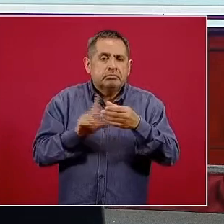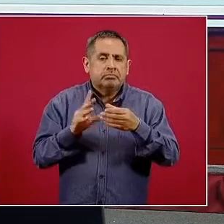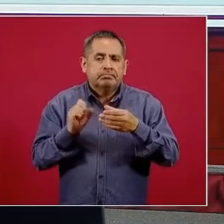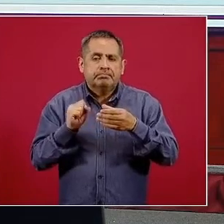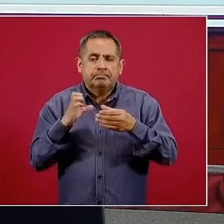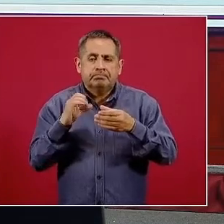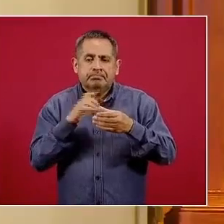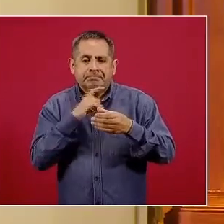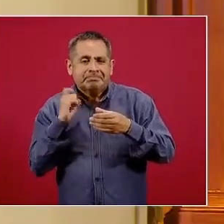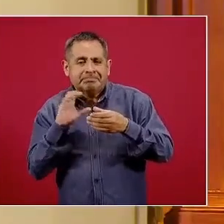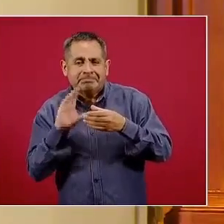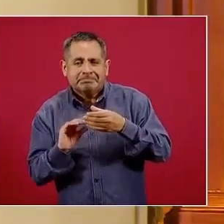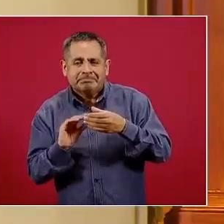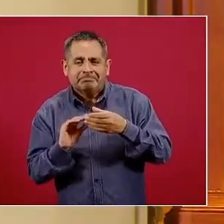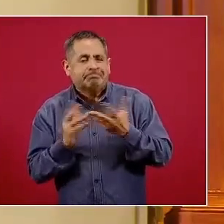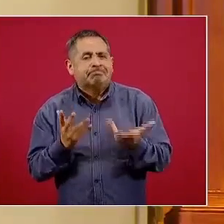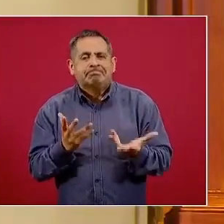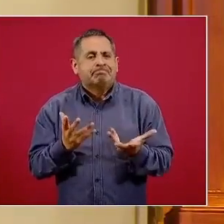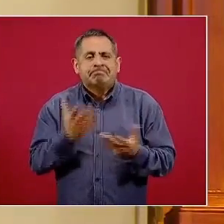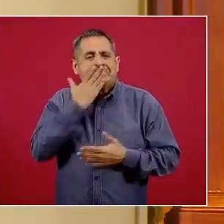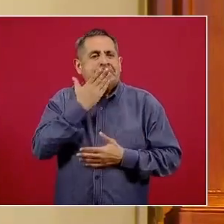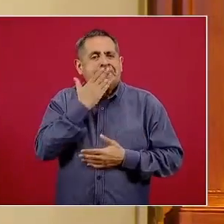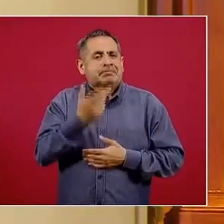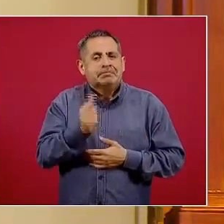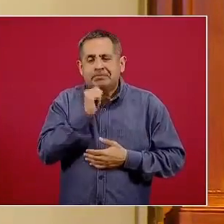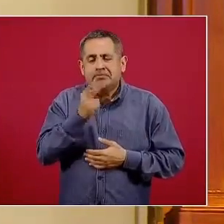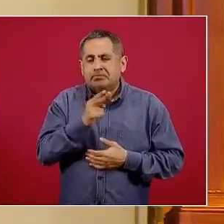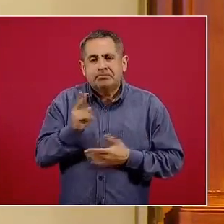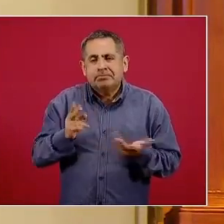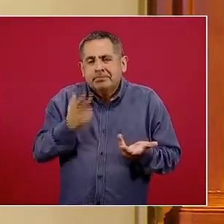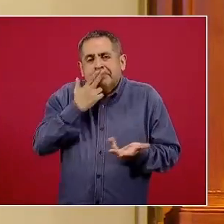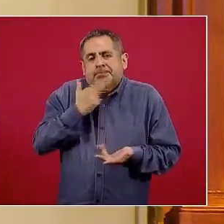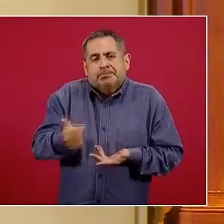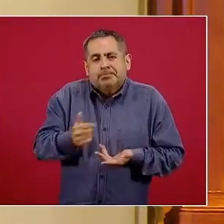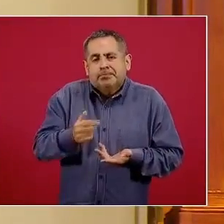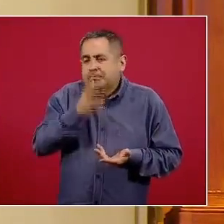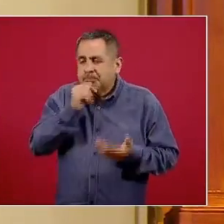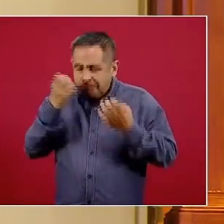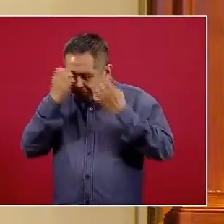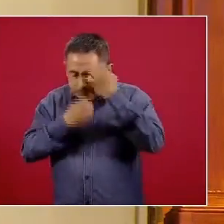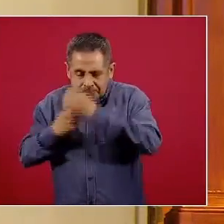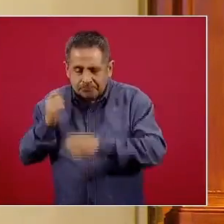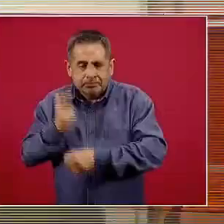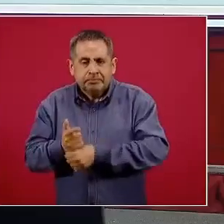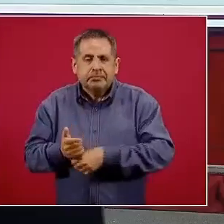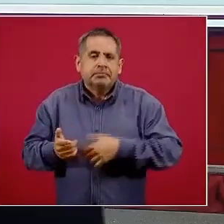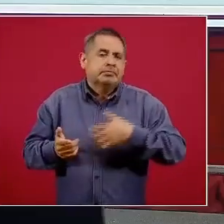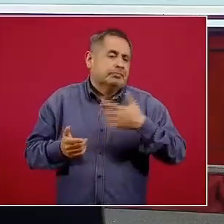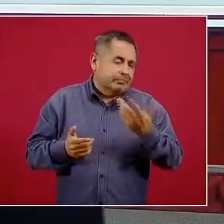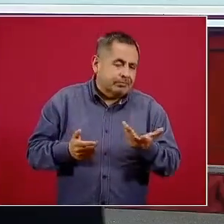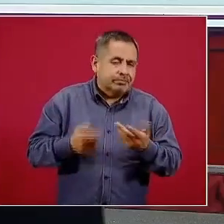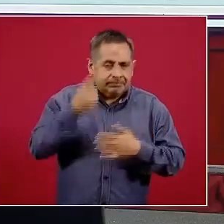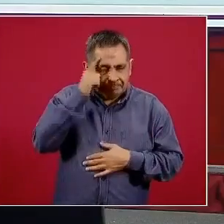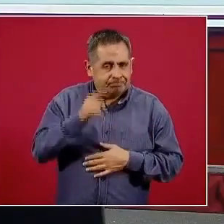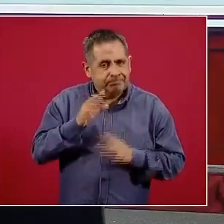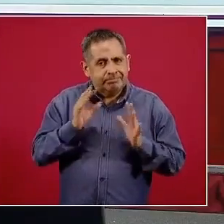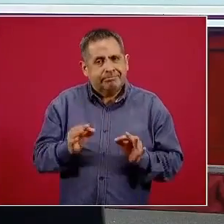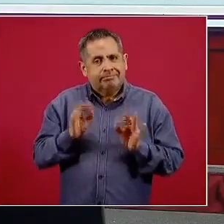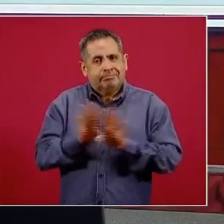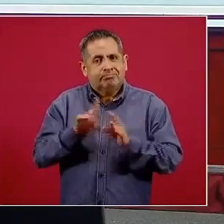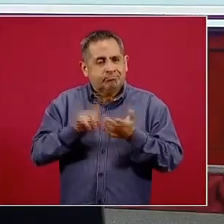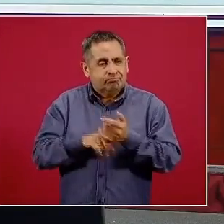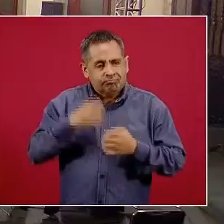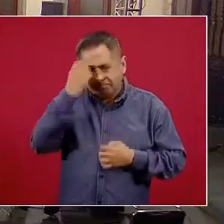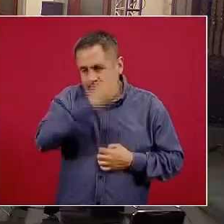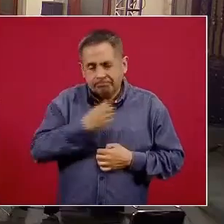envío, entonces la muestra no será adecuada porque no estuvo resguardada en el ambiente para poder en su momento llevar a cabo